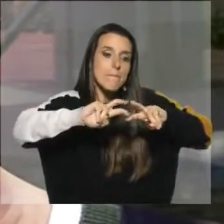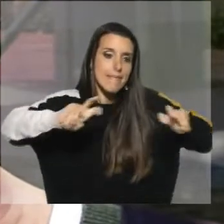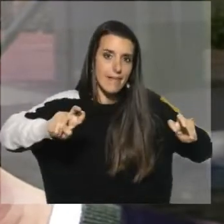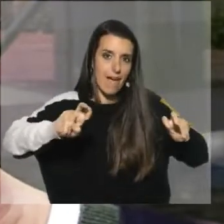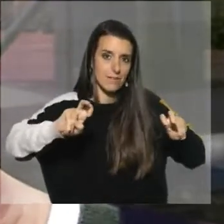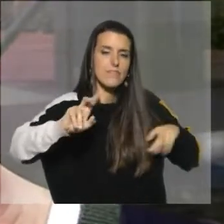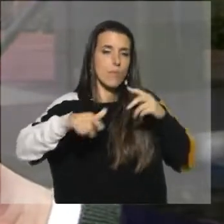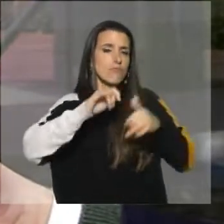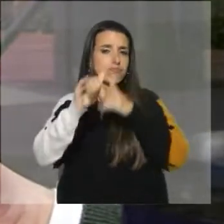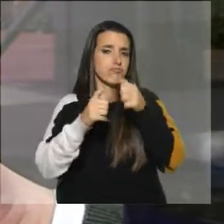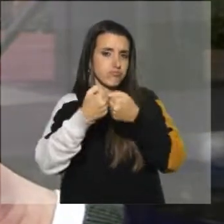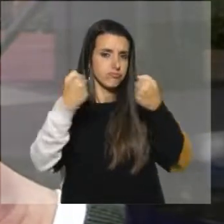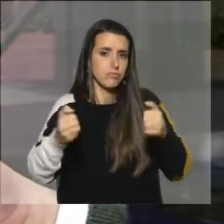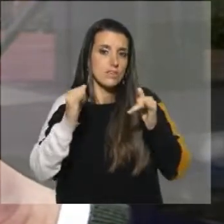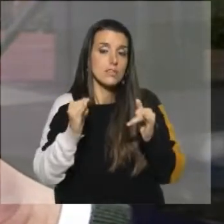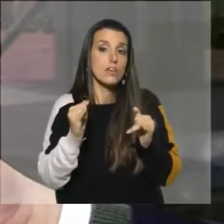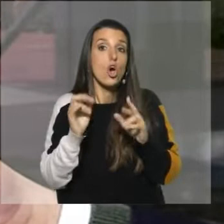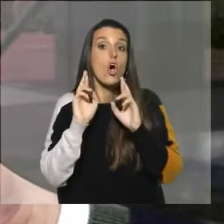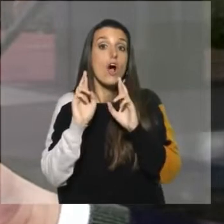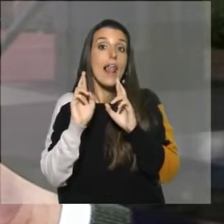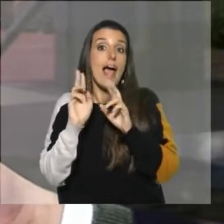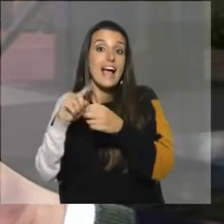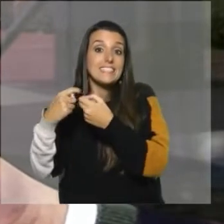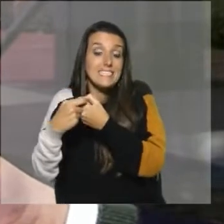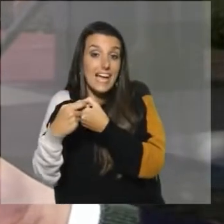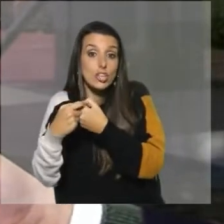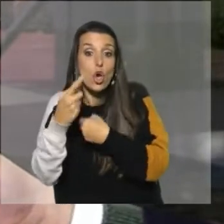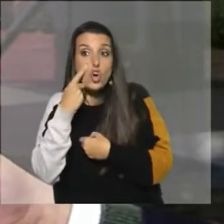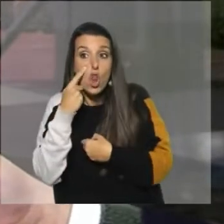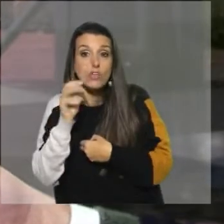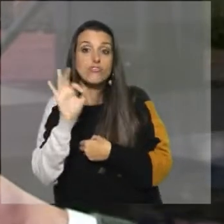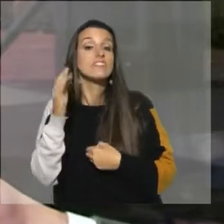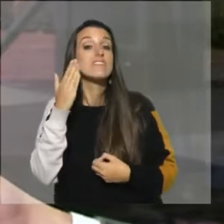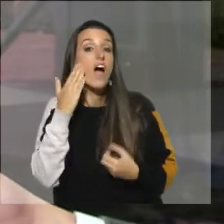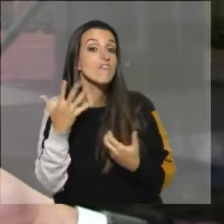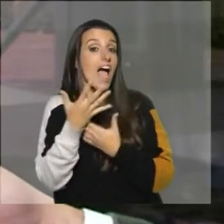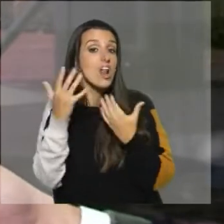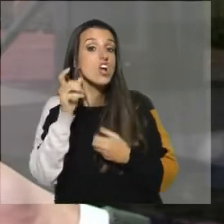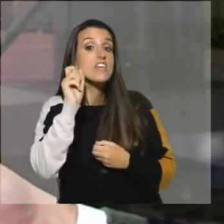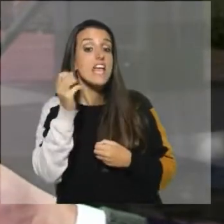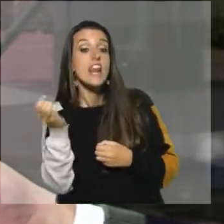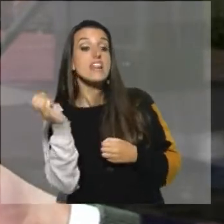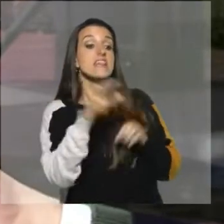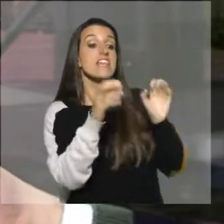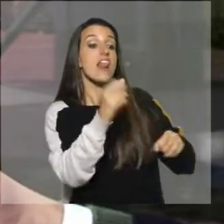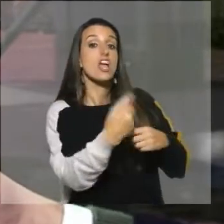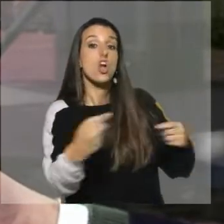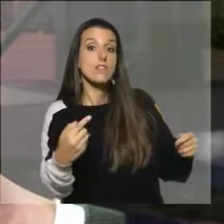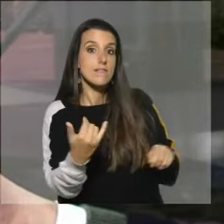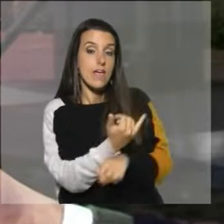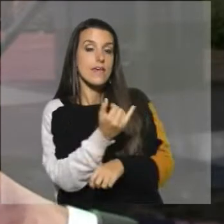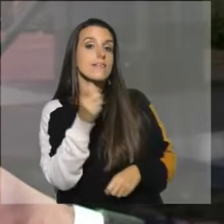y este y ojalá que si el sindicato conoce o sabe de la participación de alguno de algún trabajador